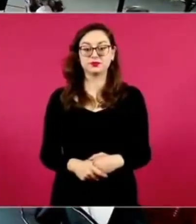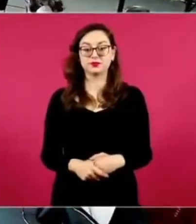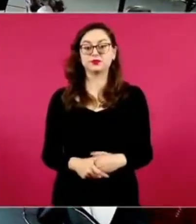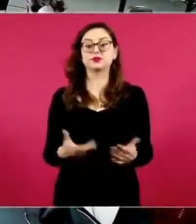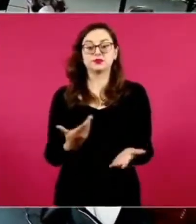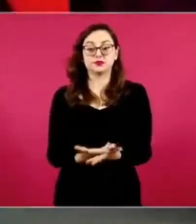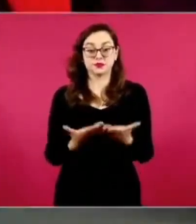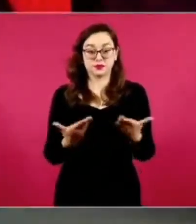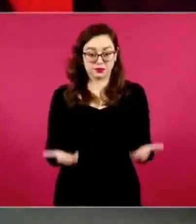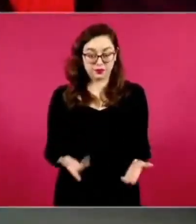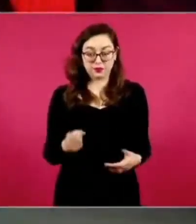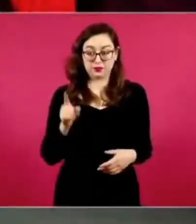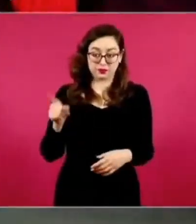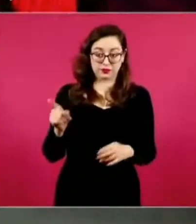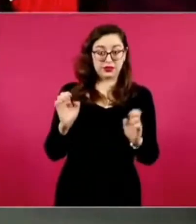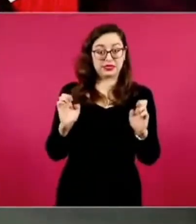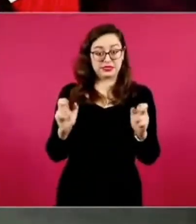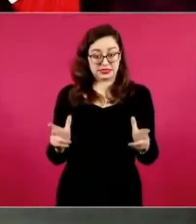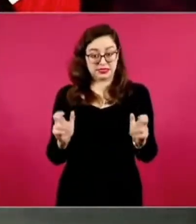Chiapas,